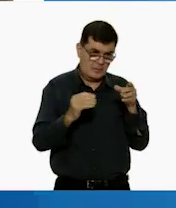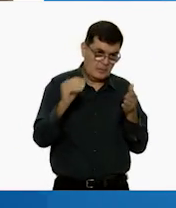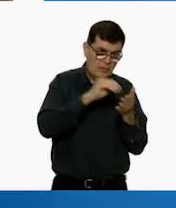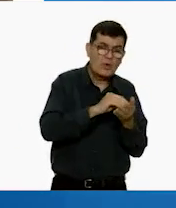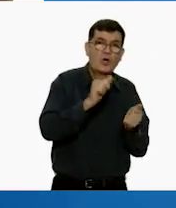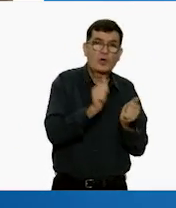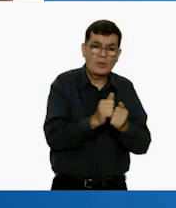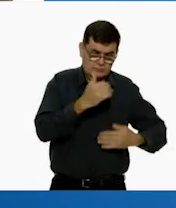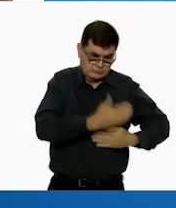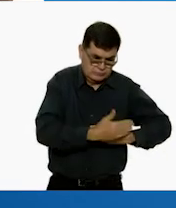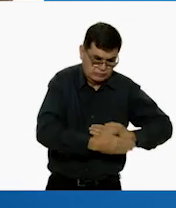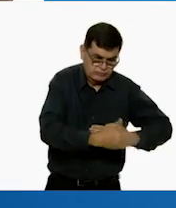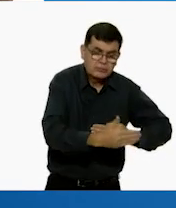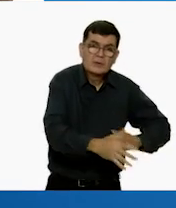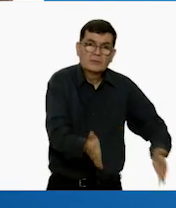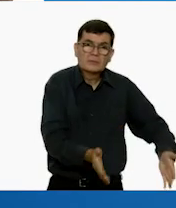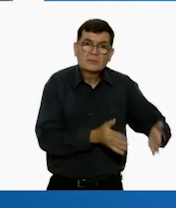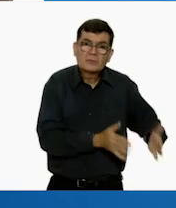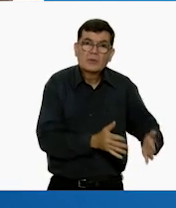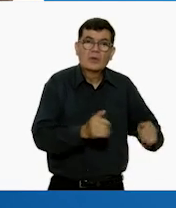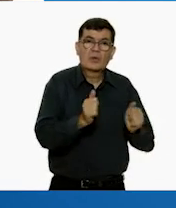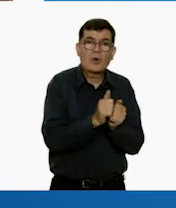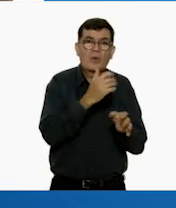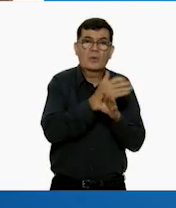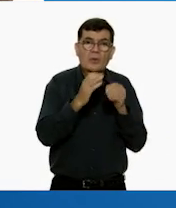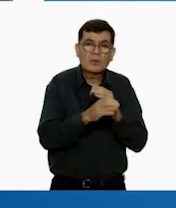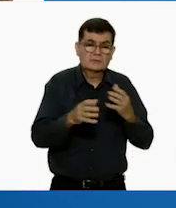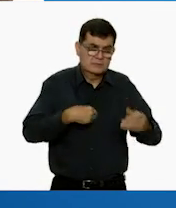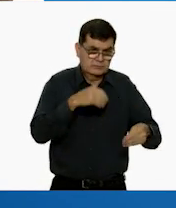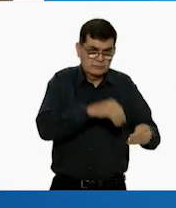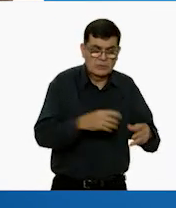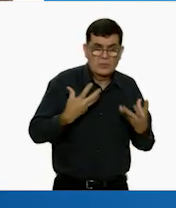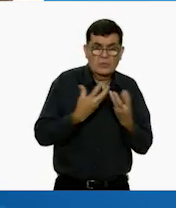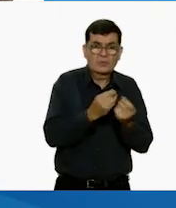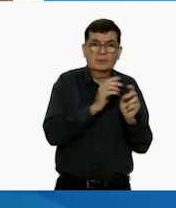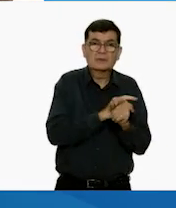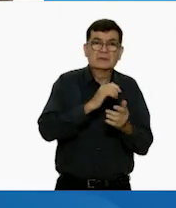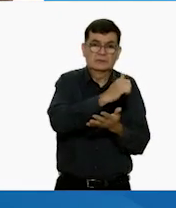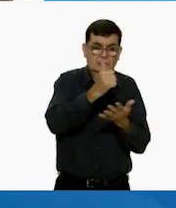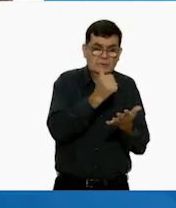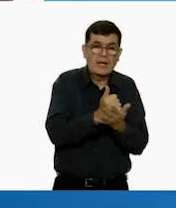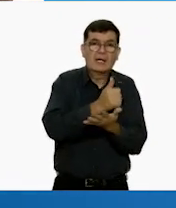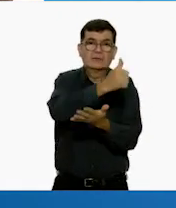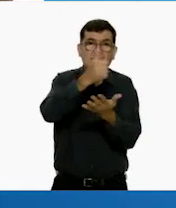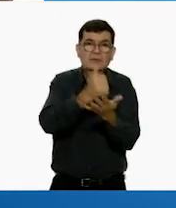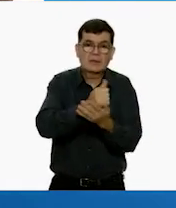archivo de la República, con su gabinete, que van a ir, digamos, de ciudad en ciudad,